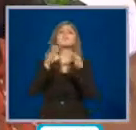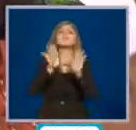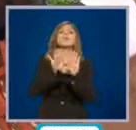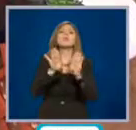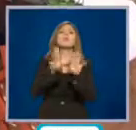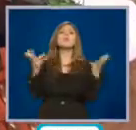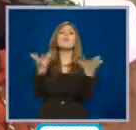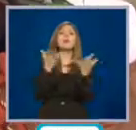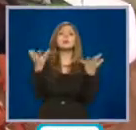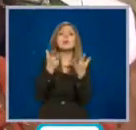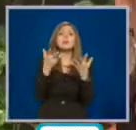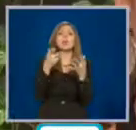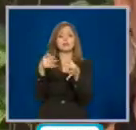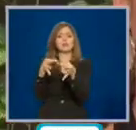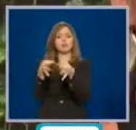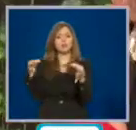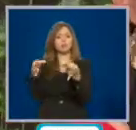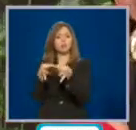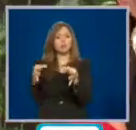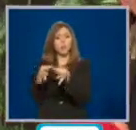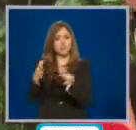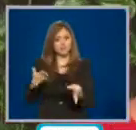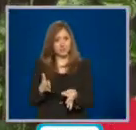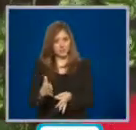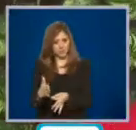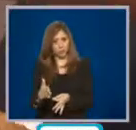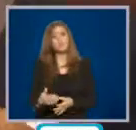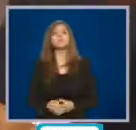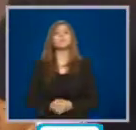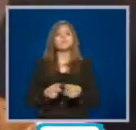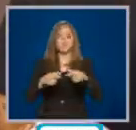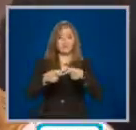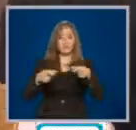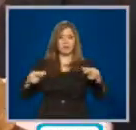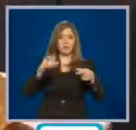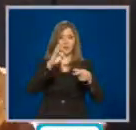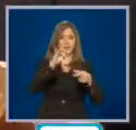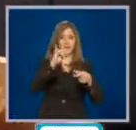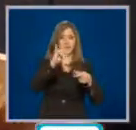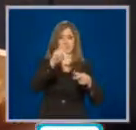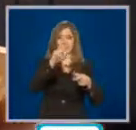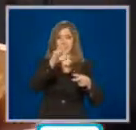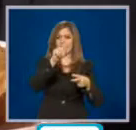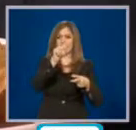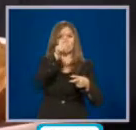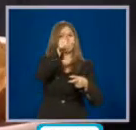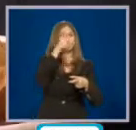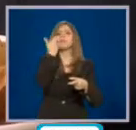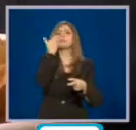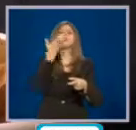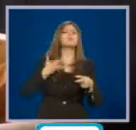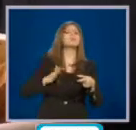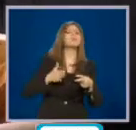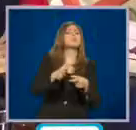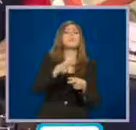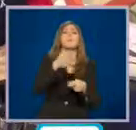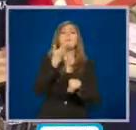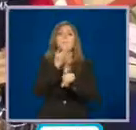preparar nuestro desmenuzado de pescado. Muy bien. Tenemos el filete de cualquier ¿De cualquier pescado. ok. Sí, cualquier ¿Este es pescado tilapia?